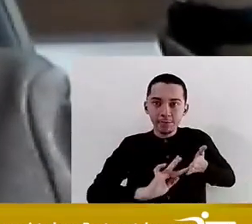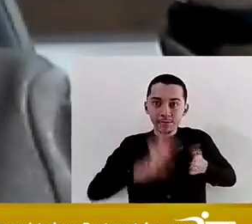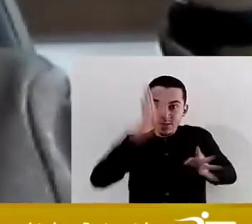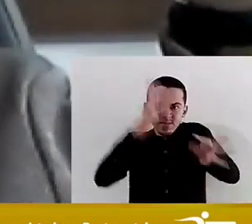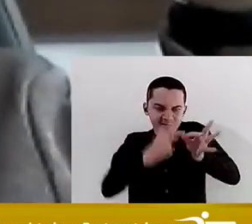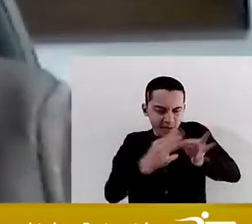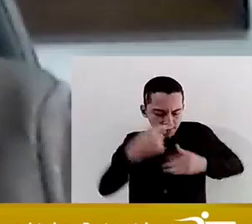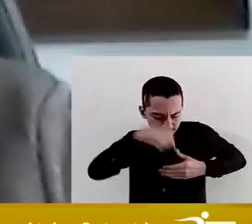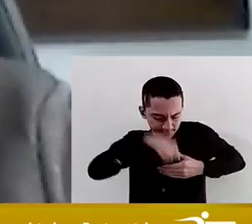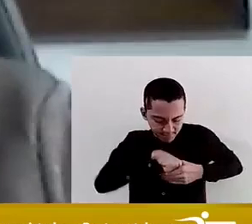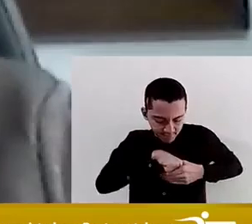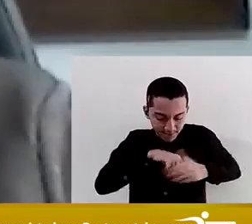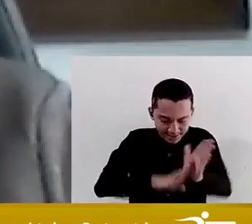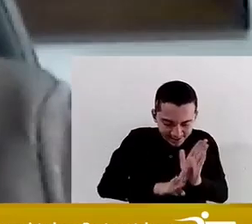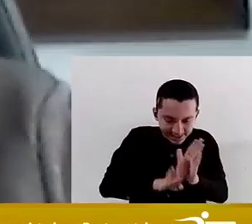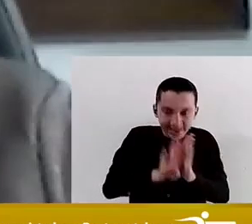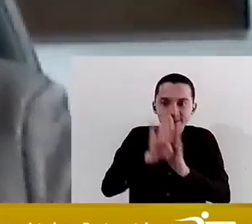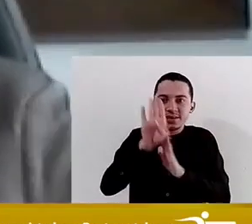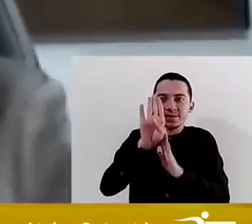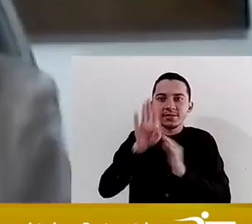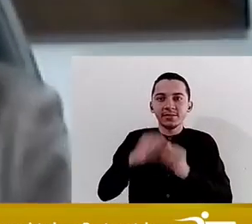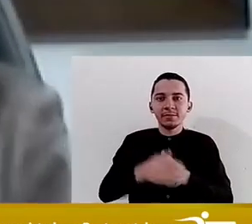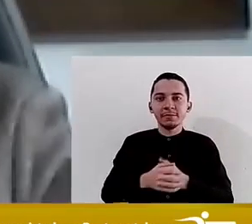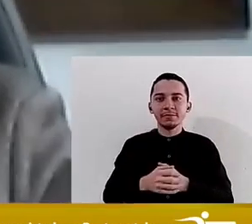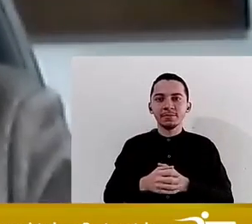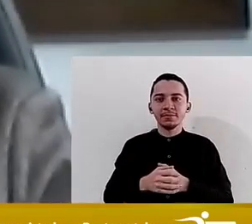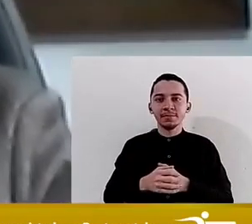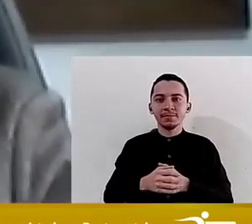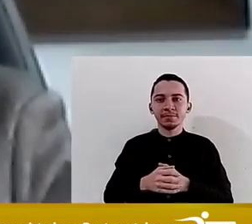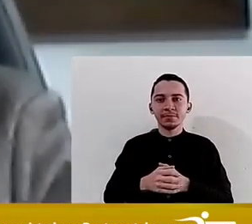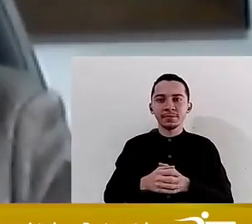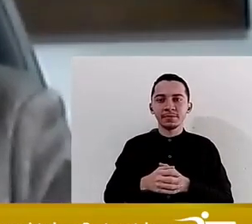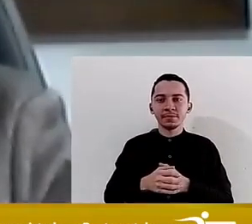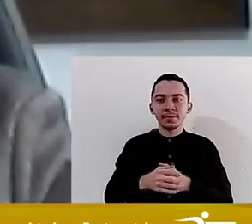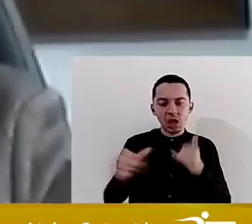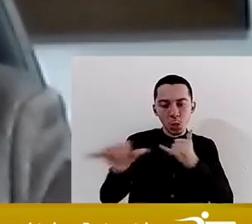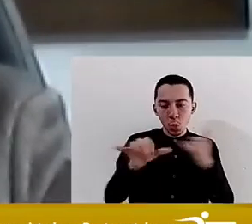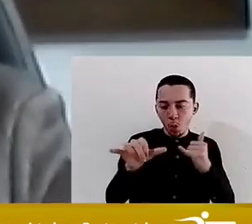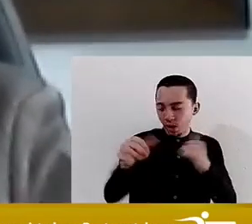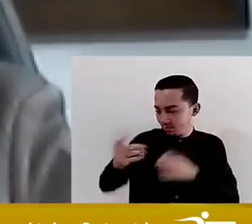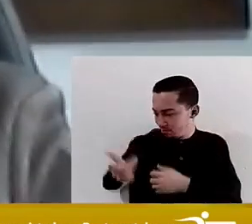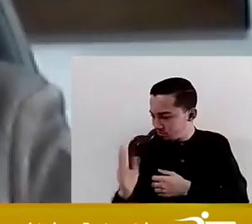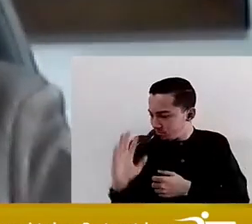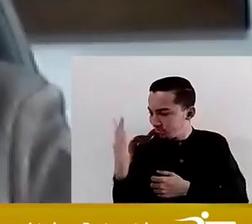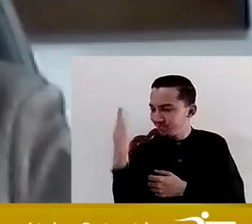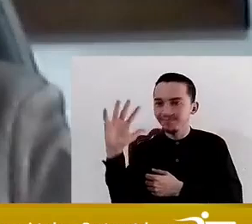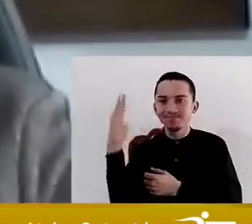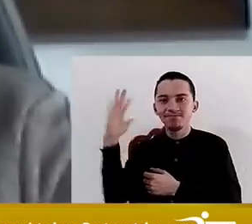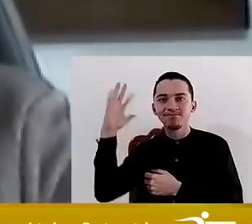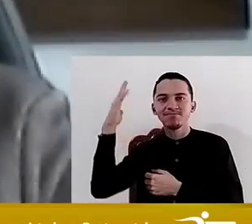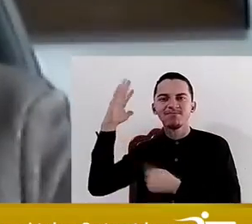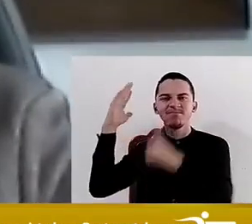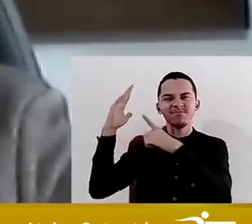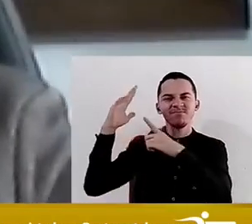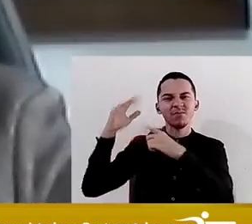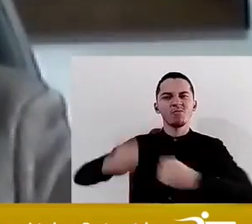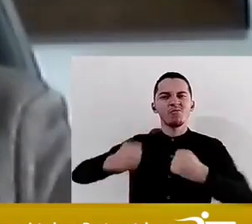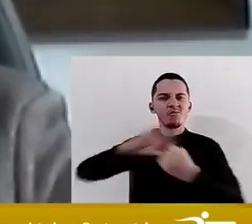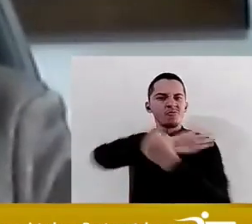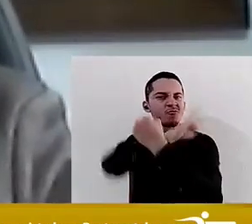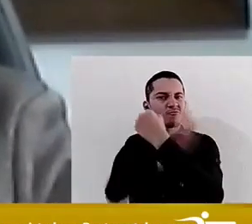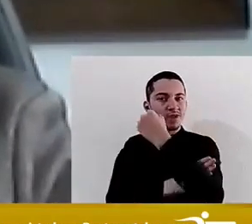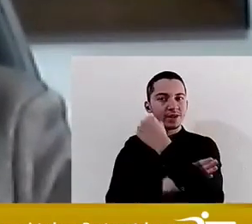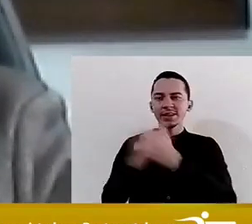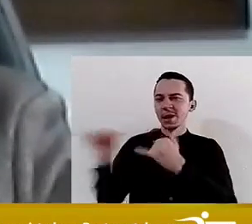haga un arbustico bien grande, bien bueno, bien fuerte. Se haga una